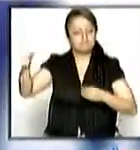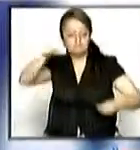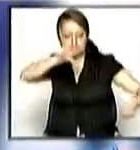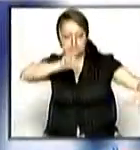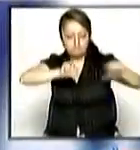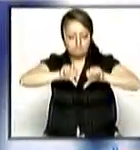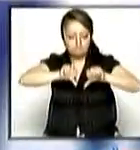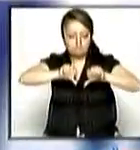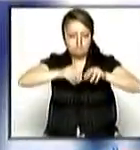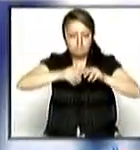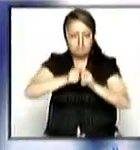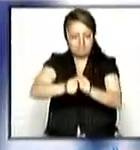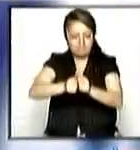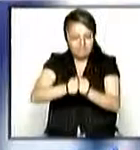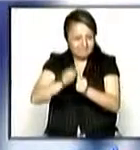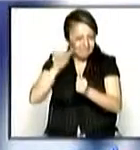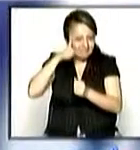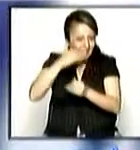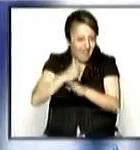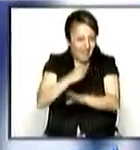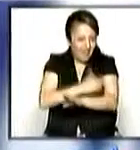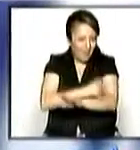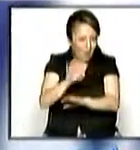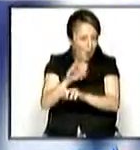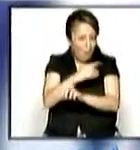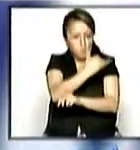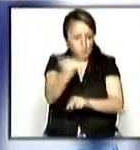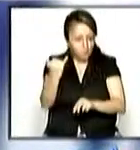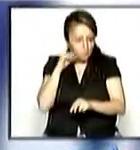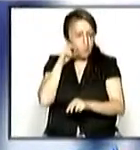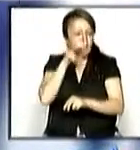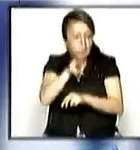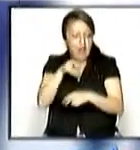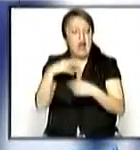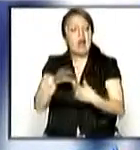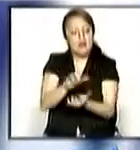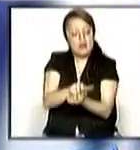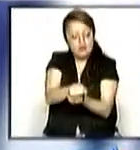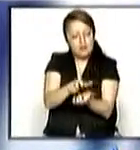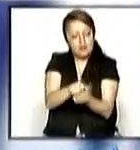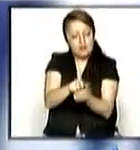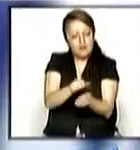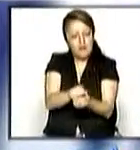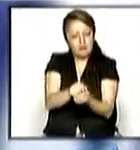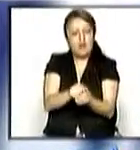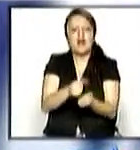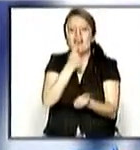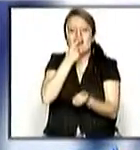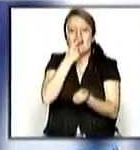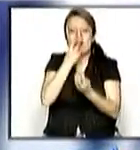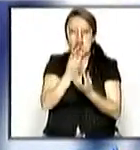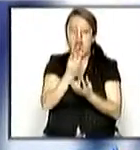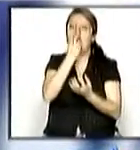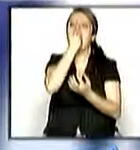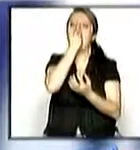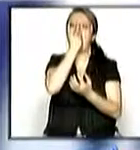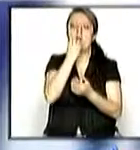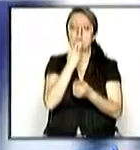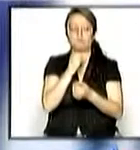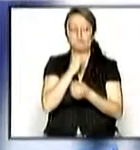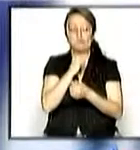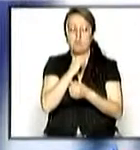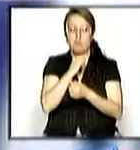formaban una masita, o sea, dos componentes que formaban una masa, y la colocábamos en la boca.